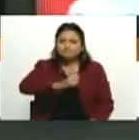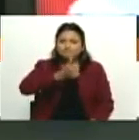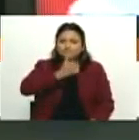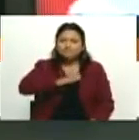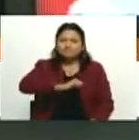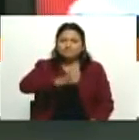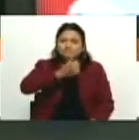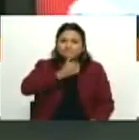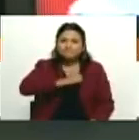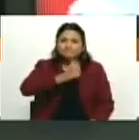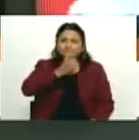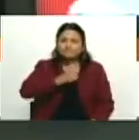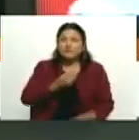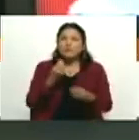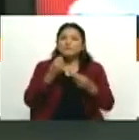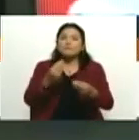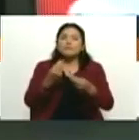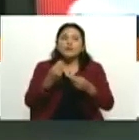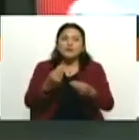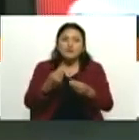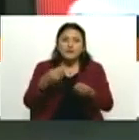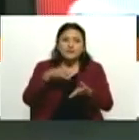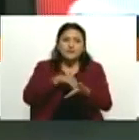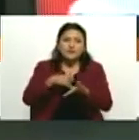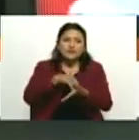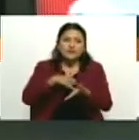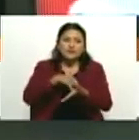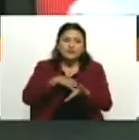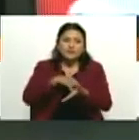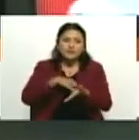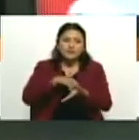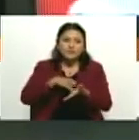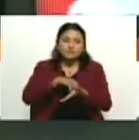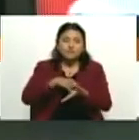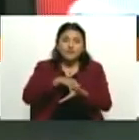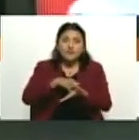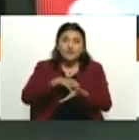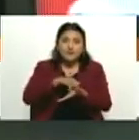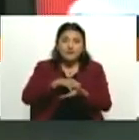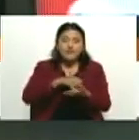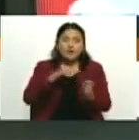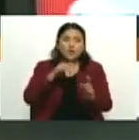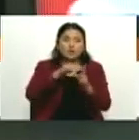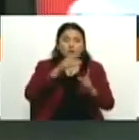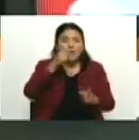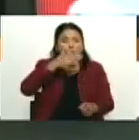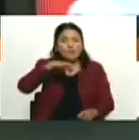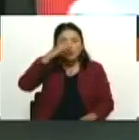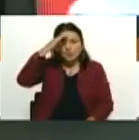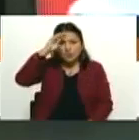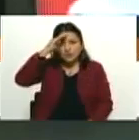para debilitar y horadar la moral del pueblo cubano. Y ahí está ese pueblo.